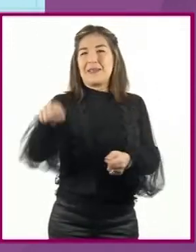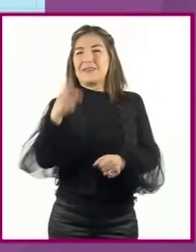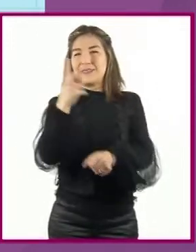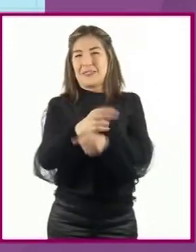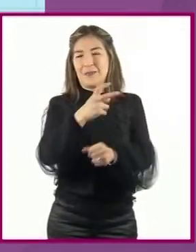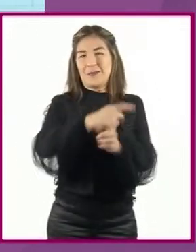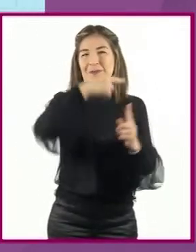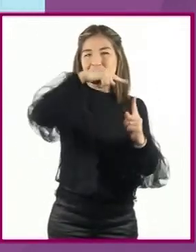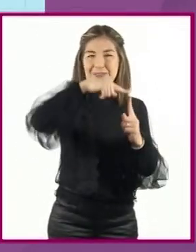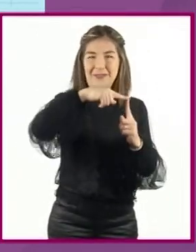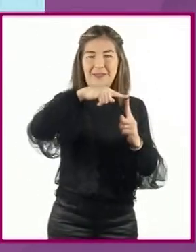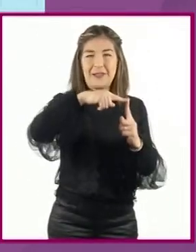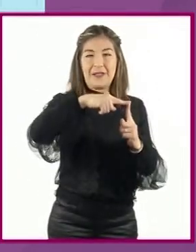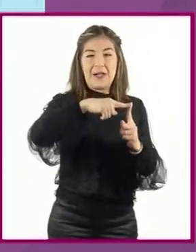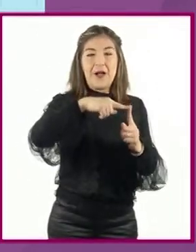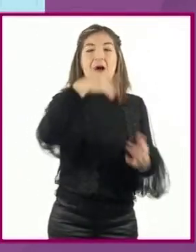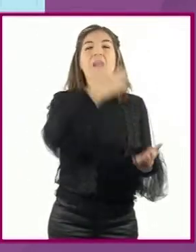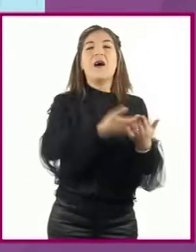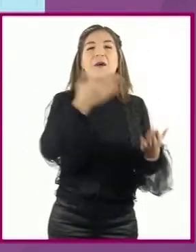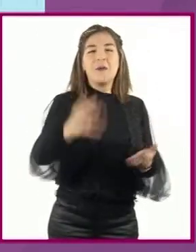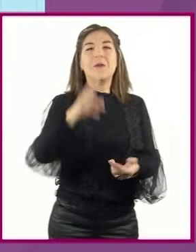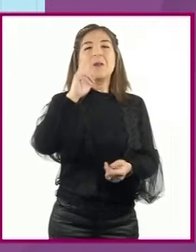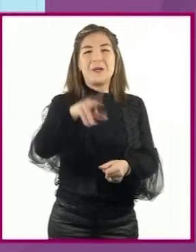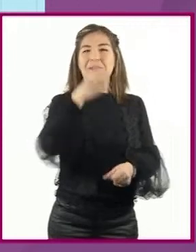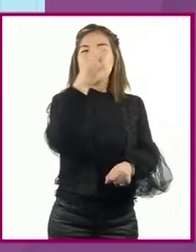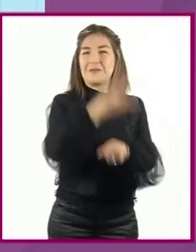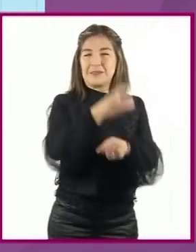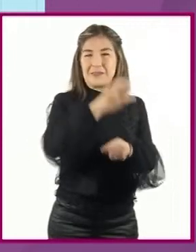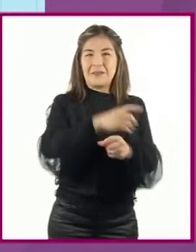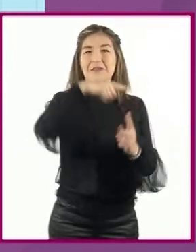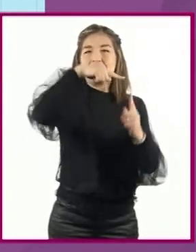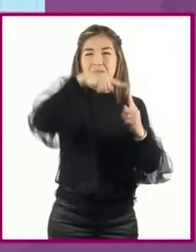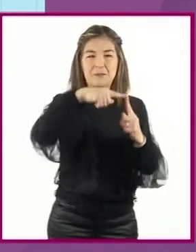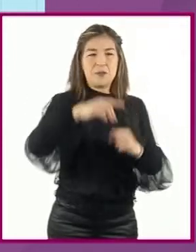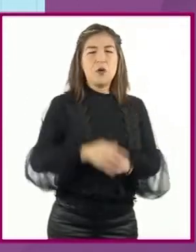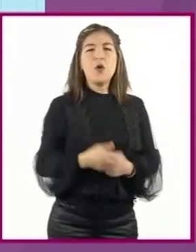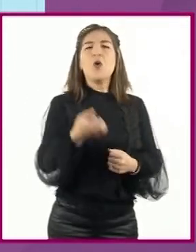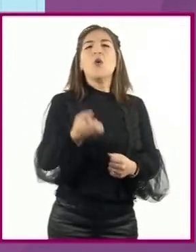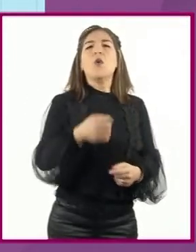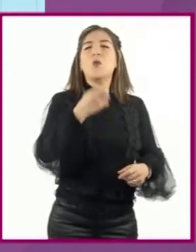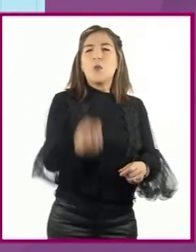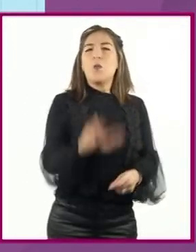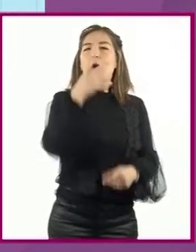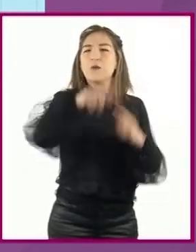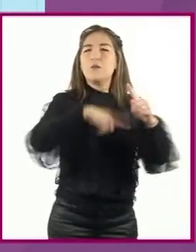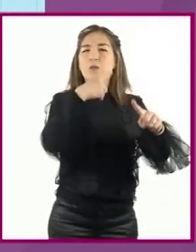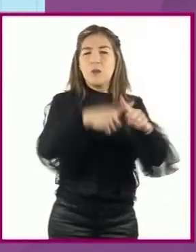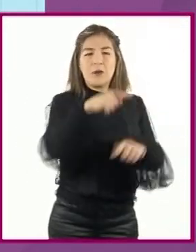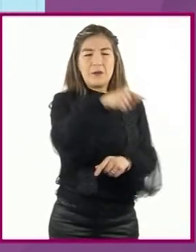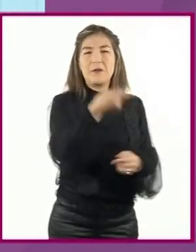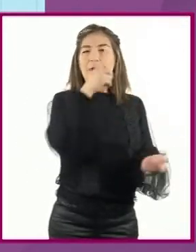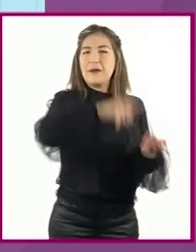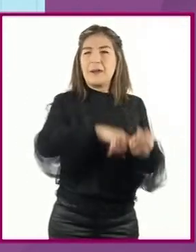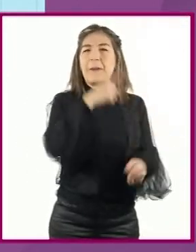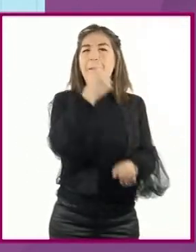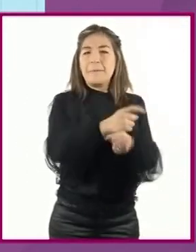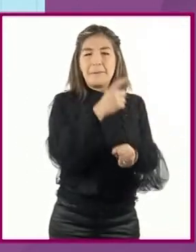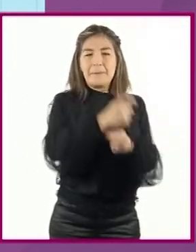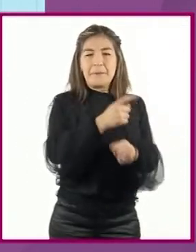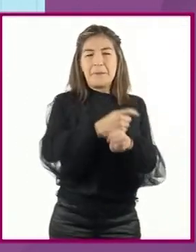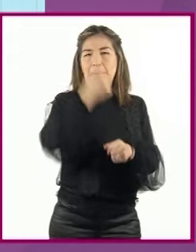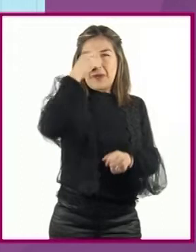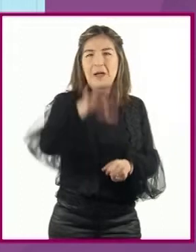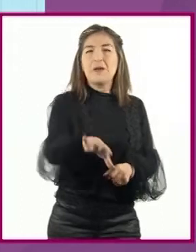segunda. Ahora observa la tercera división. ¿Por cuánto se multiplicaron los componentes de la primera división